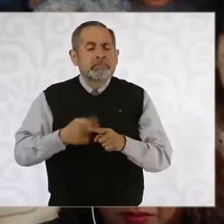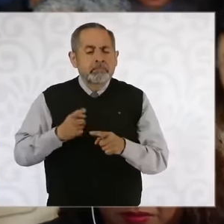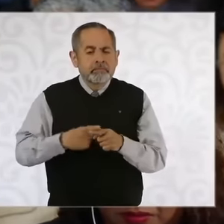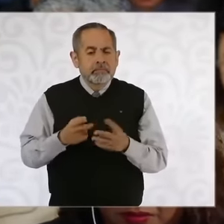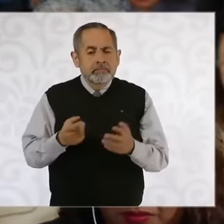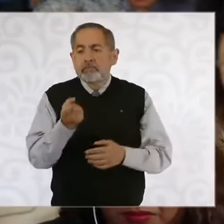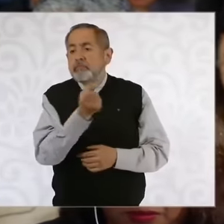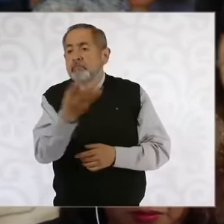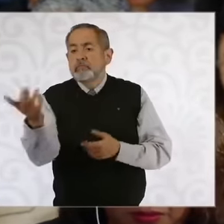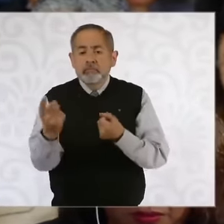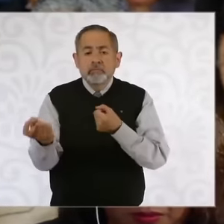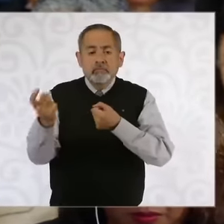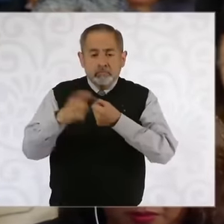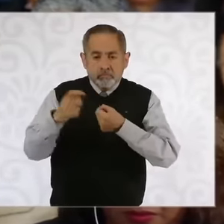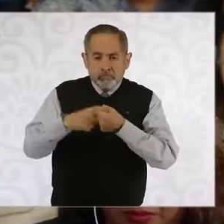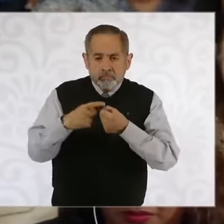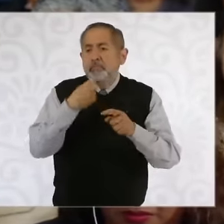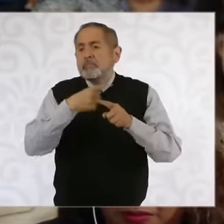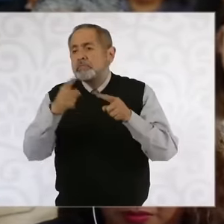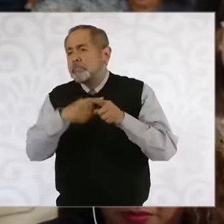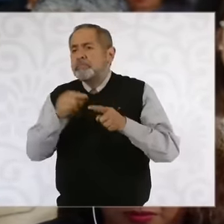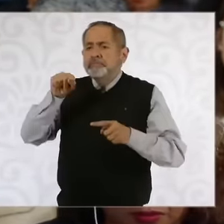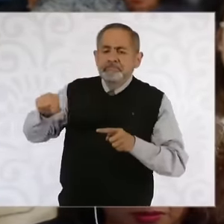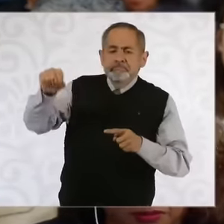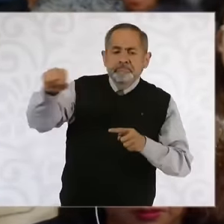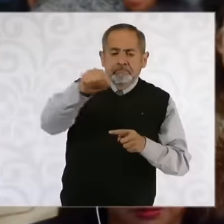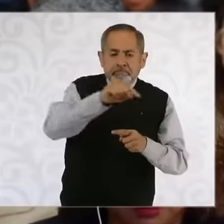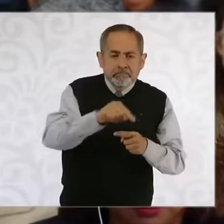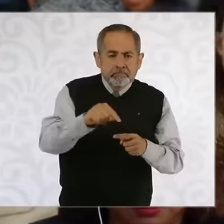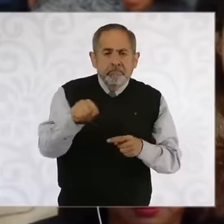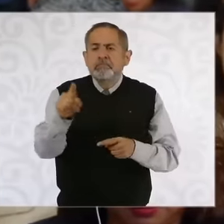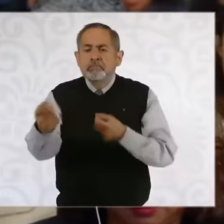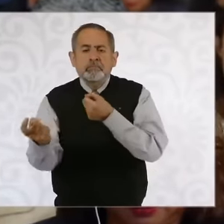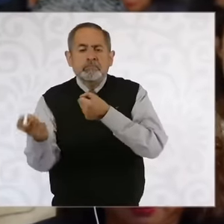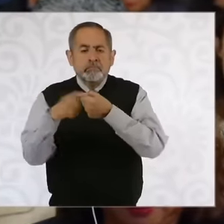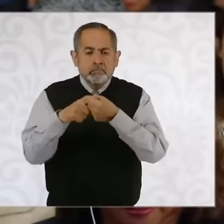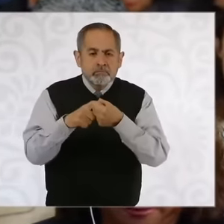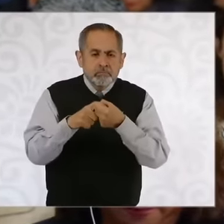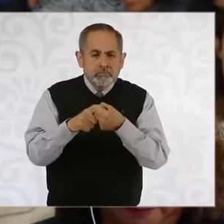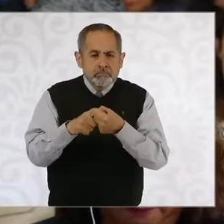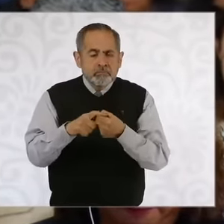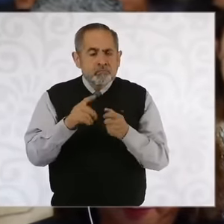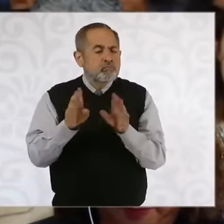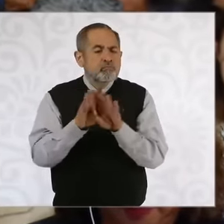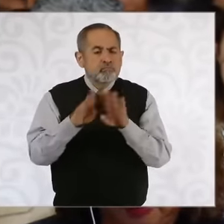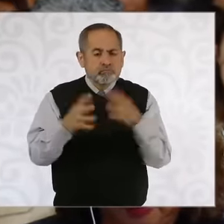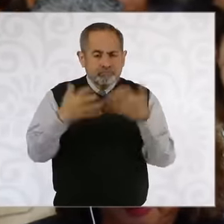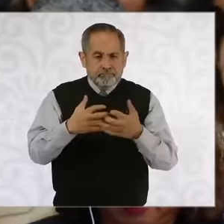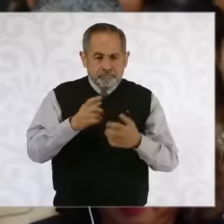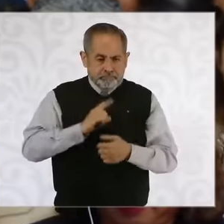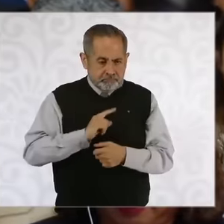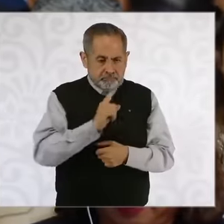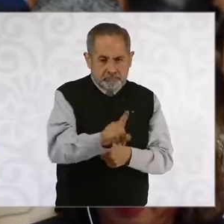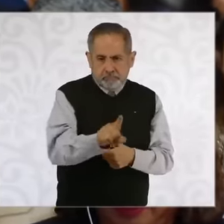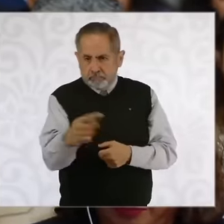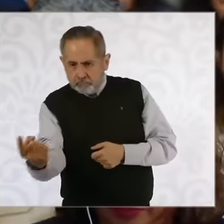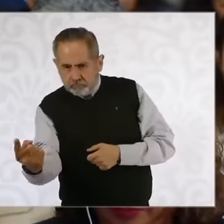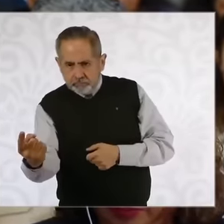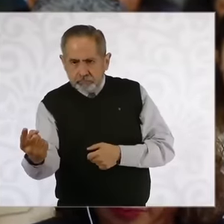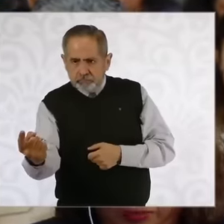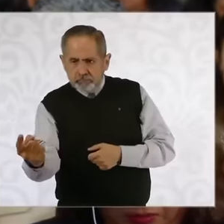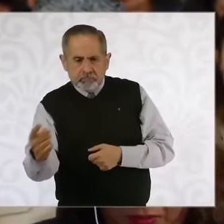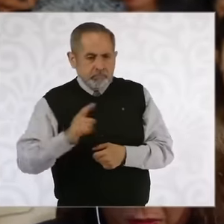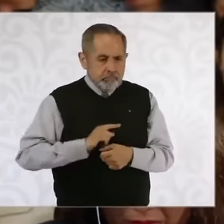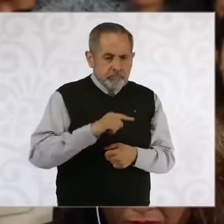hay empleados en diversos organismos públicos que están contratados bajo el sistema de outsourcing. En este sentido,